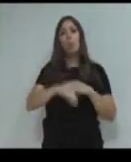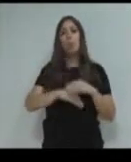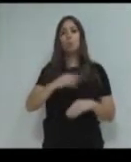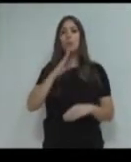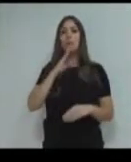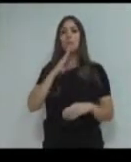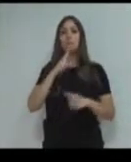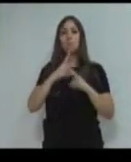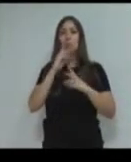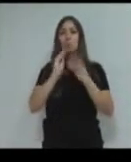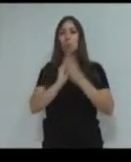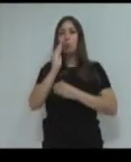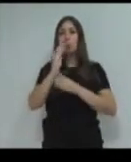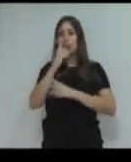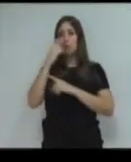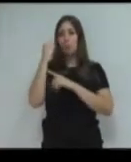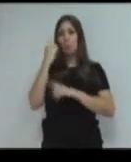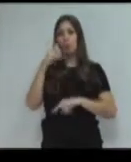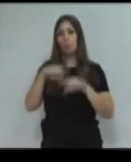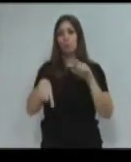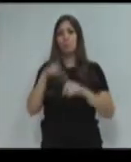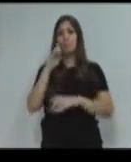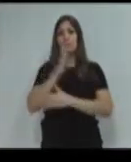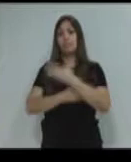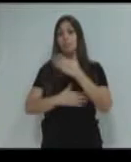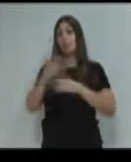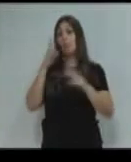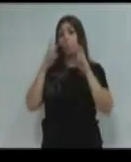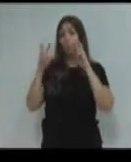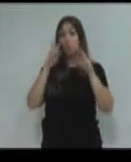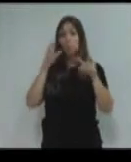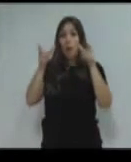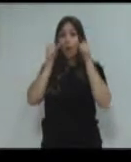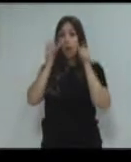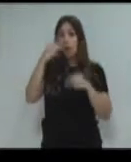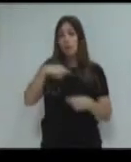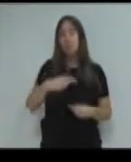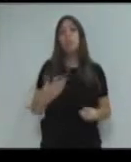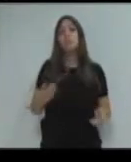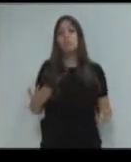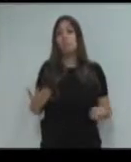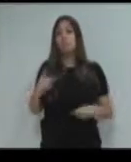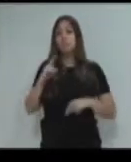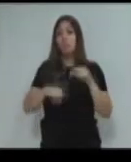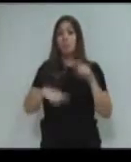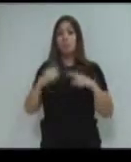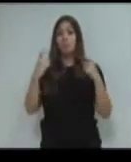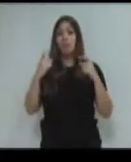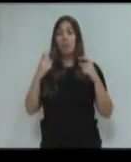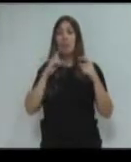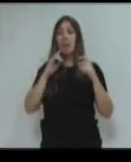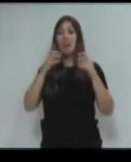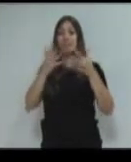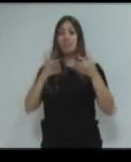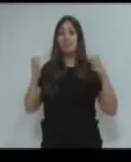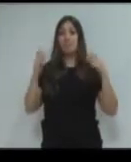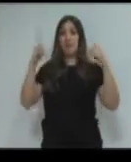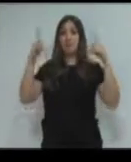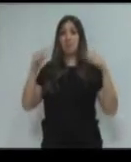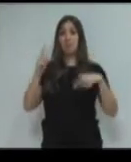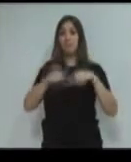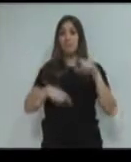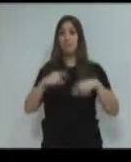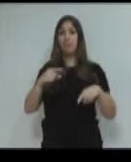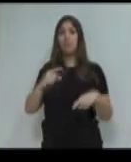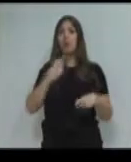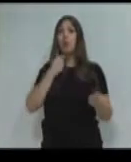de apoyo para la discapacidad visual, los productos de apoyo, y aumentar o disminuir. Claro, amplificadores de pantalla o tal,